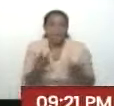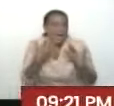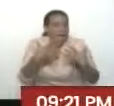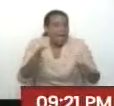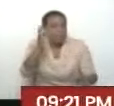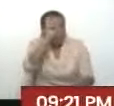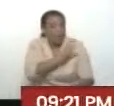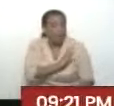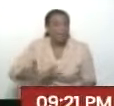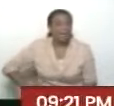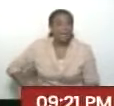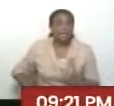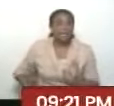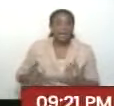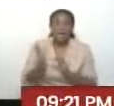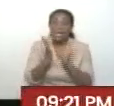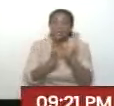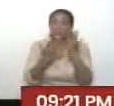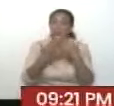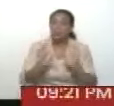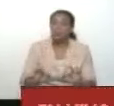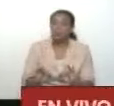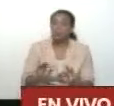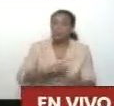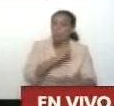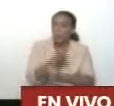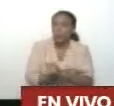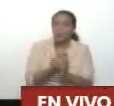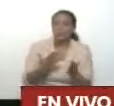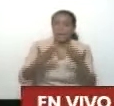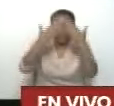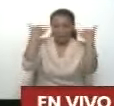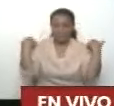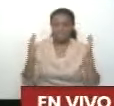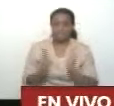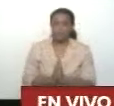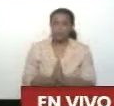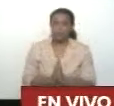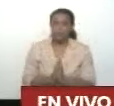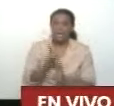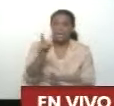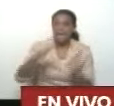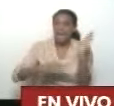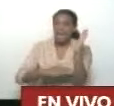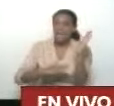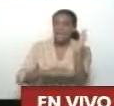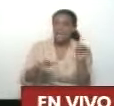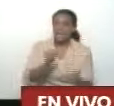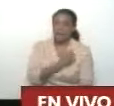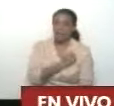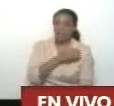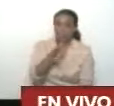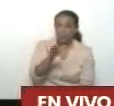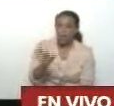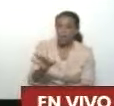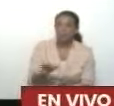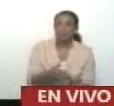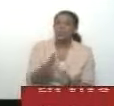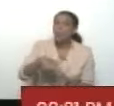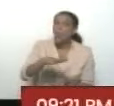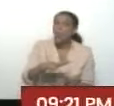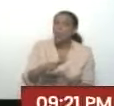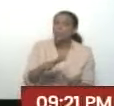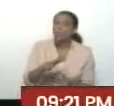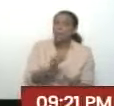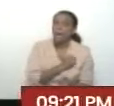creyente del Cristo, del Jesús del Gran Poder, de la línea de la Concepción, que está en la Iglesia Inmaculada. ¿Dónde queda la